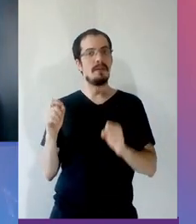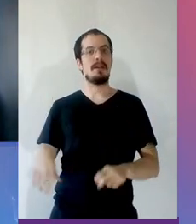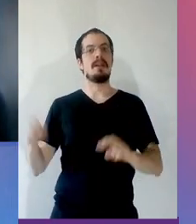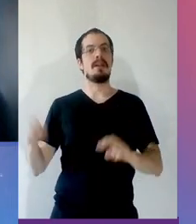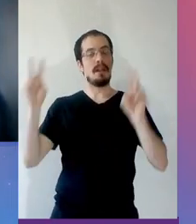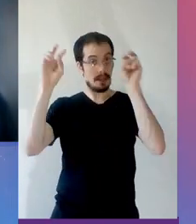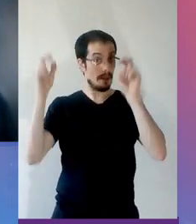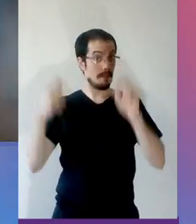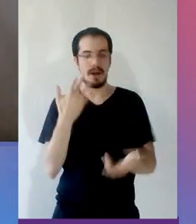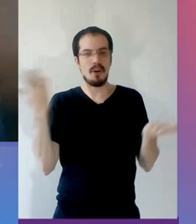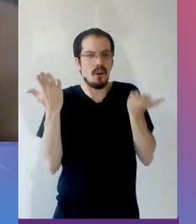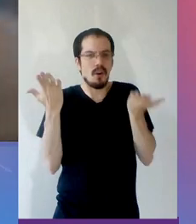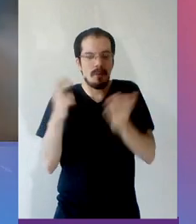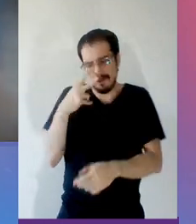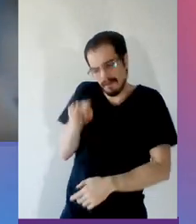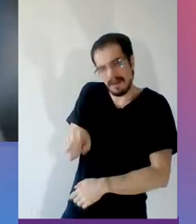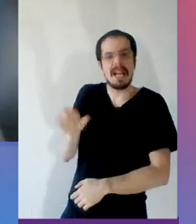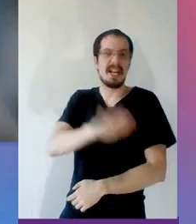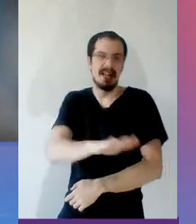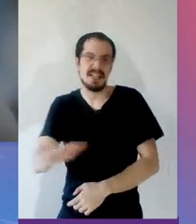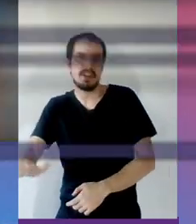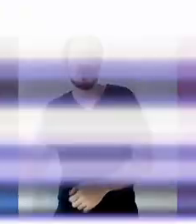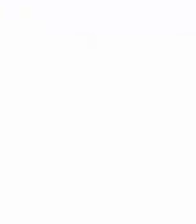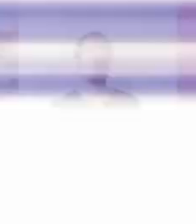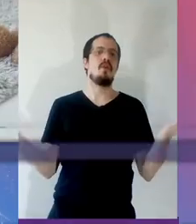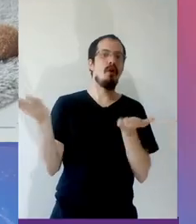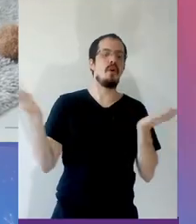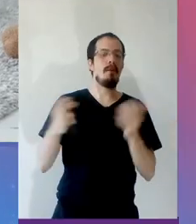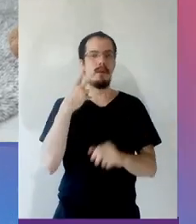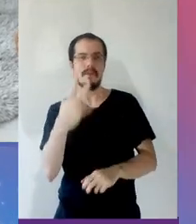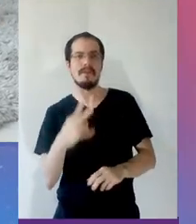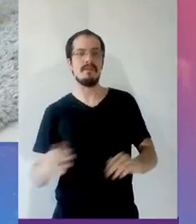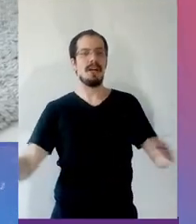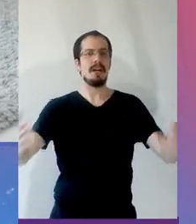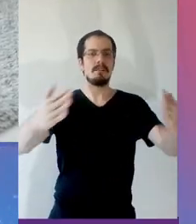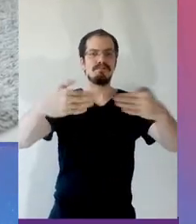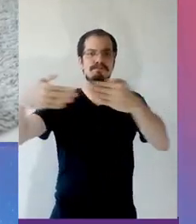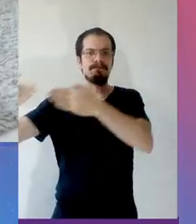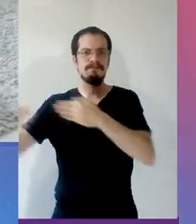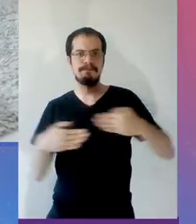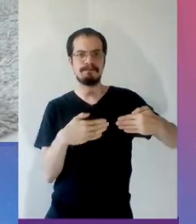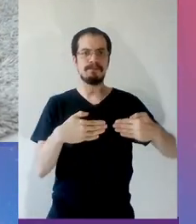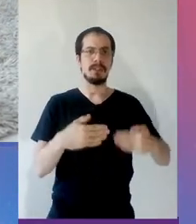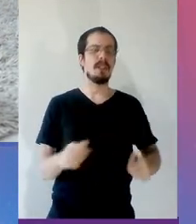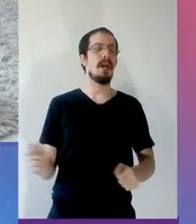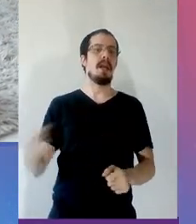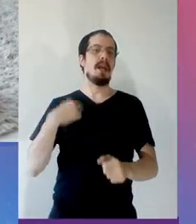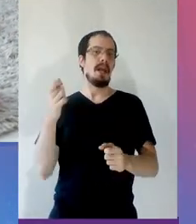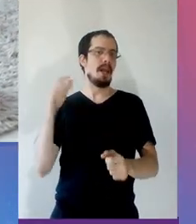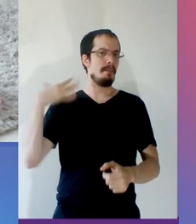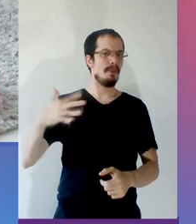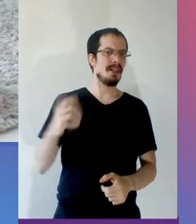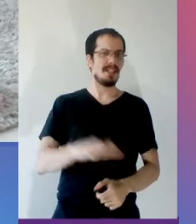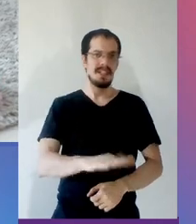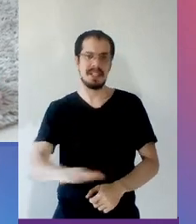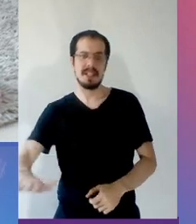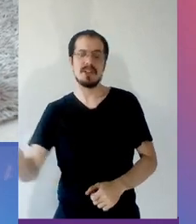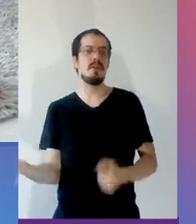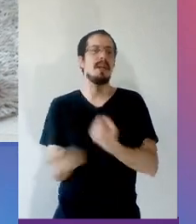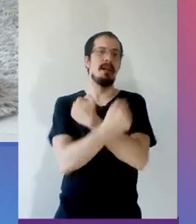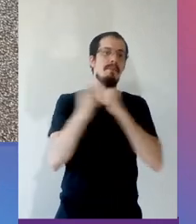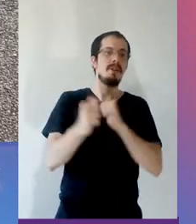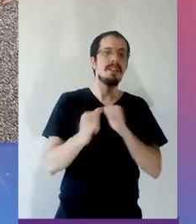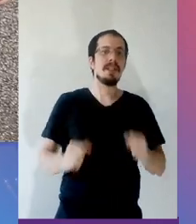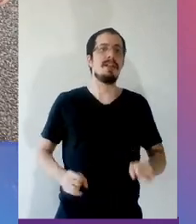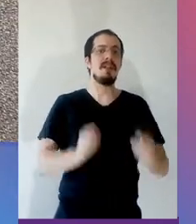de encierro y este no interactuar con otros. O sea, sobre todo los chicos que son hijos únicos, sin mayor familia,